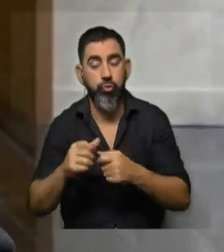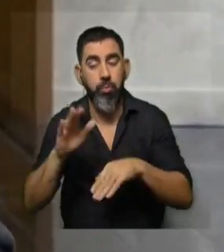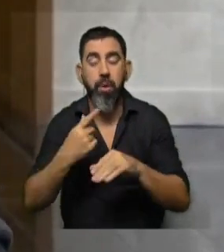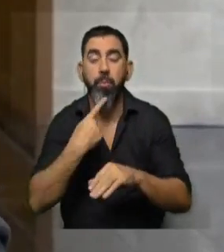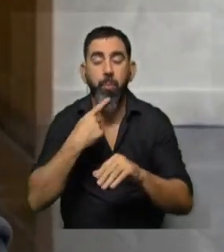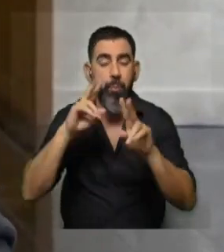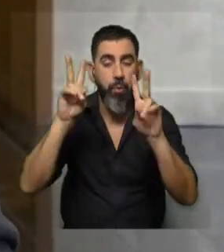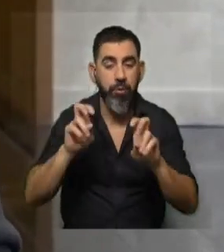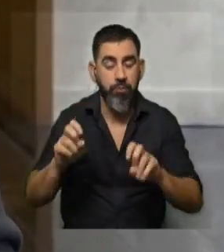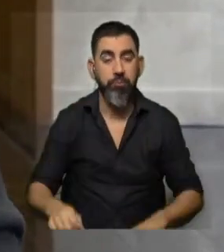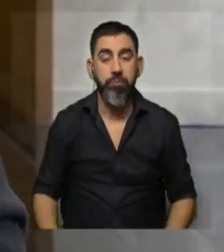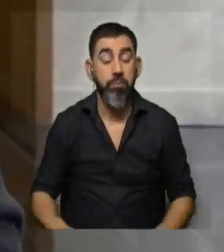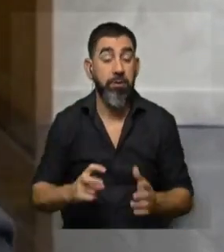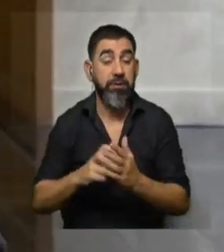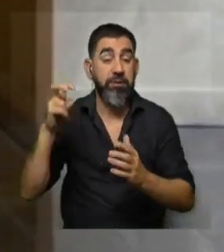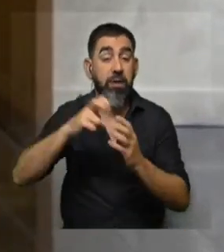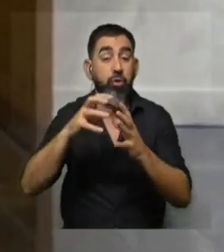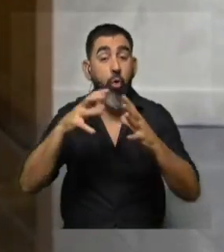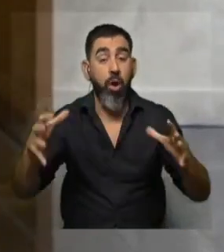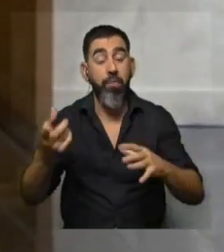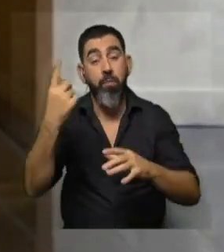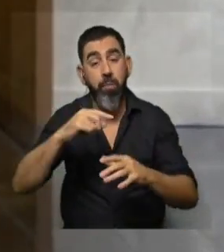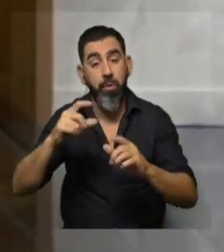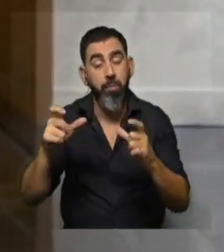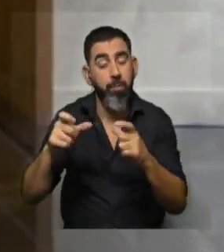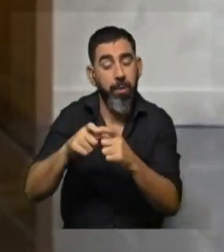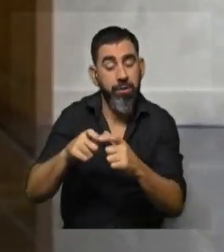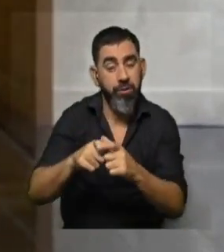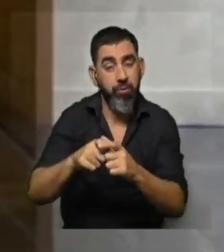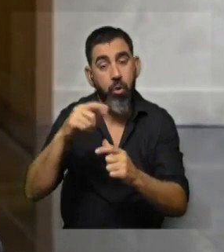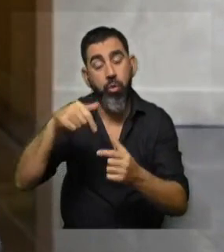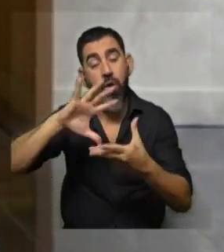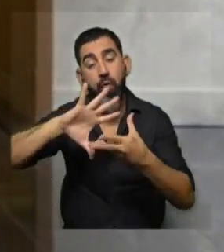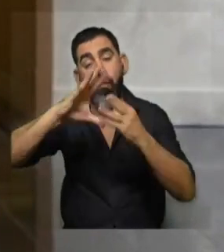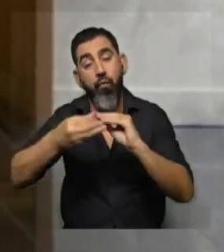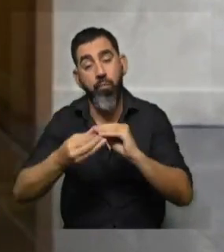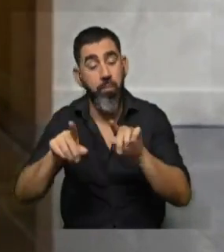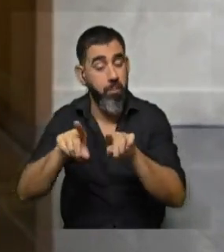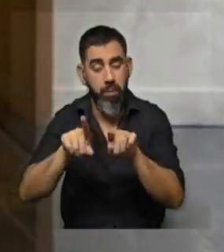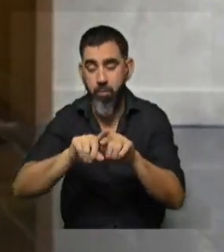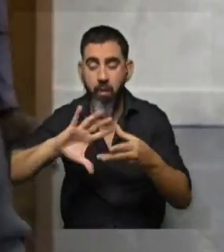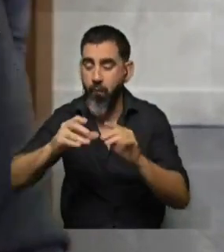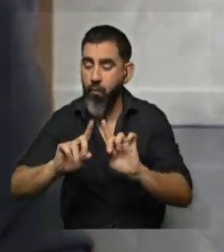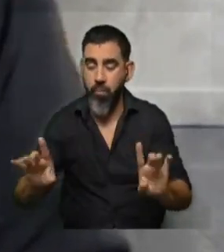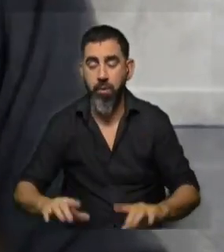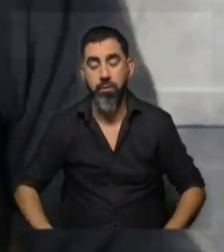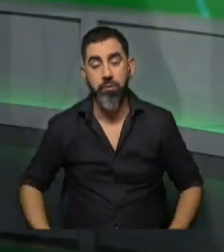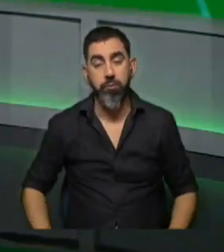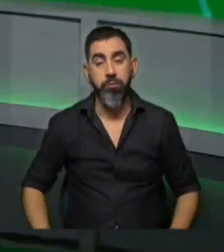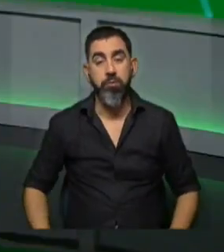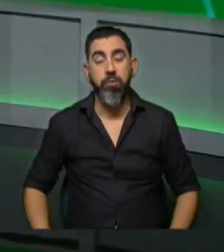que es como salto grande pero en este caso un poco más chico y con otra con otra vía pero con el mismo procedimiento